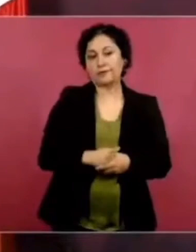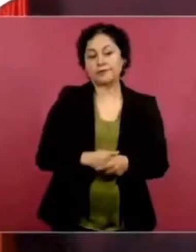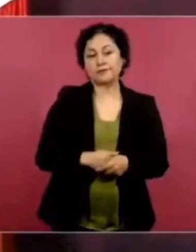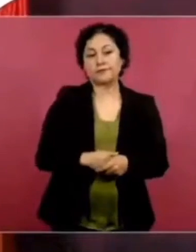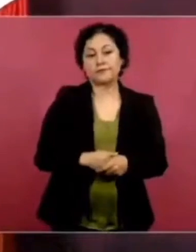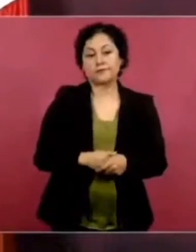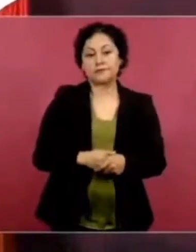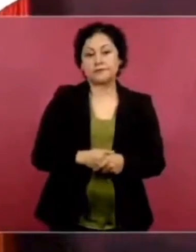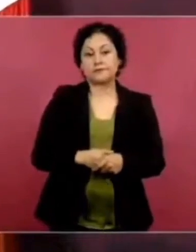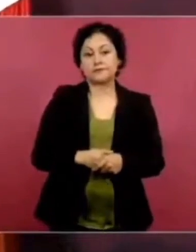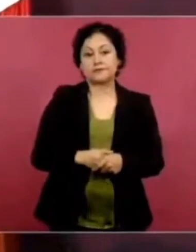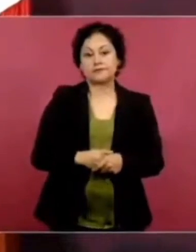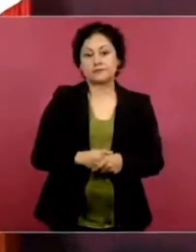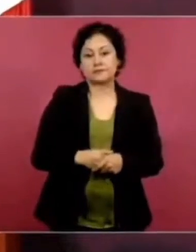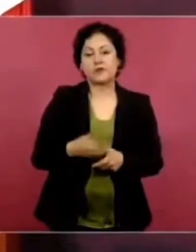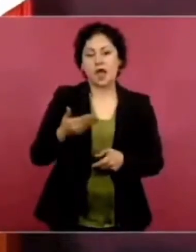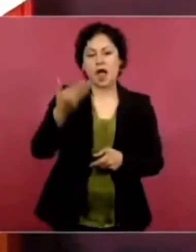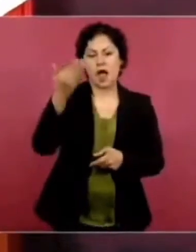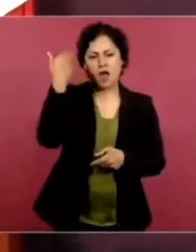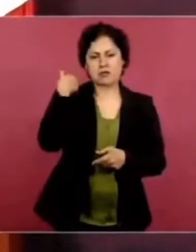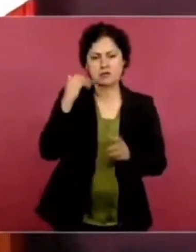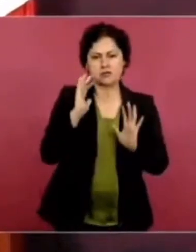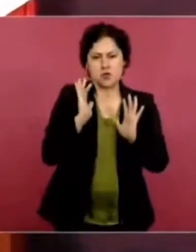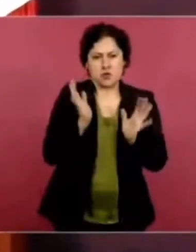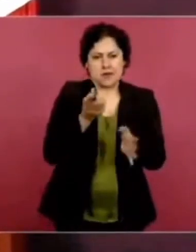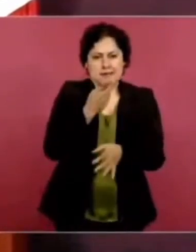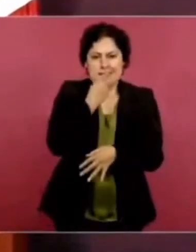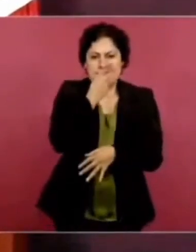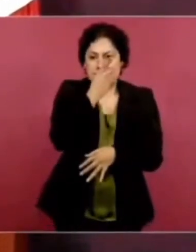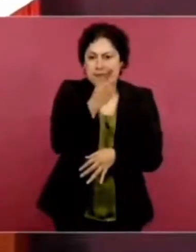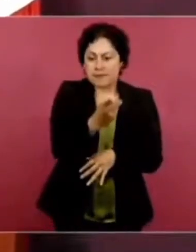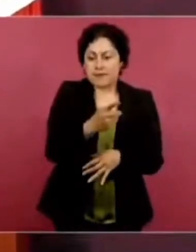tiene, ya lo he comentado aquí,